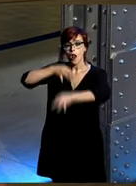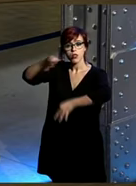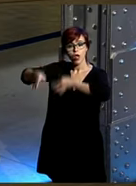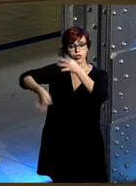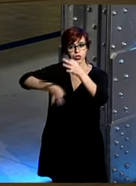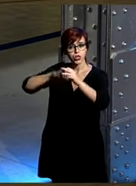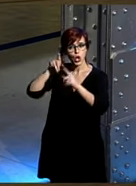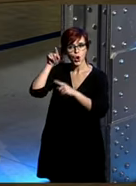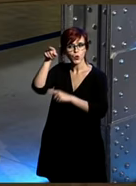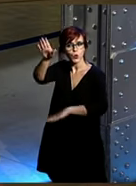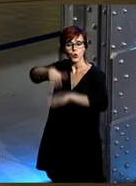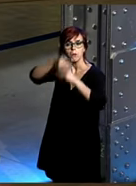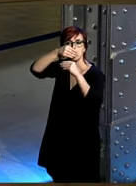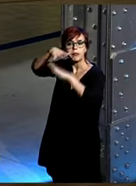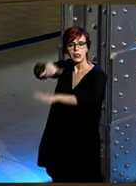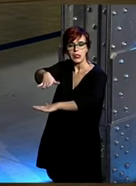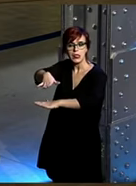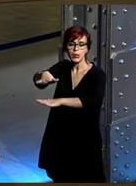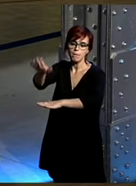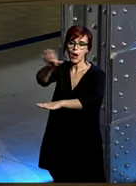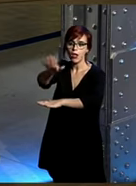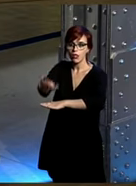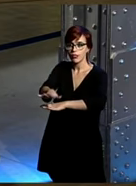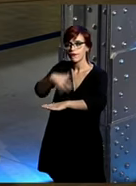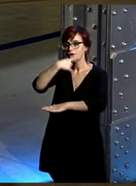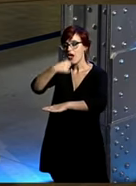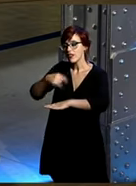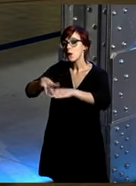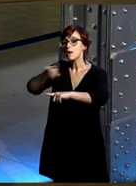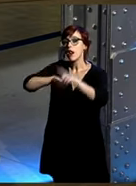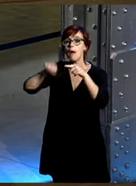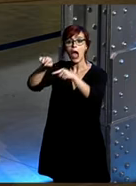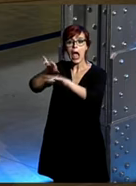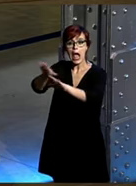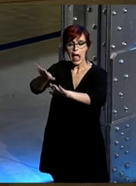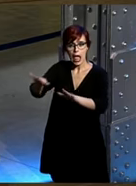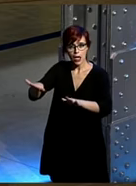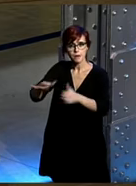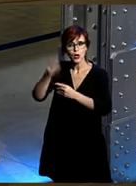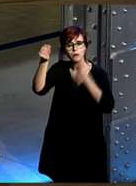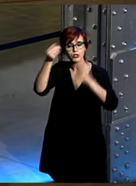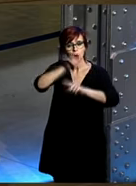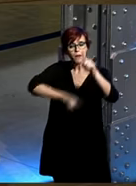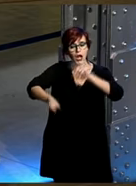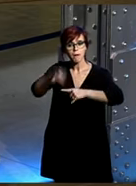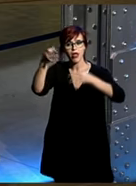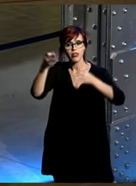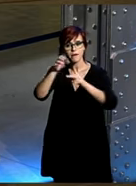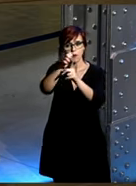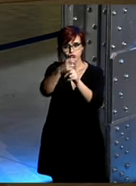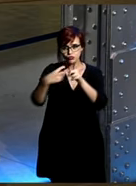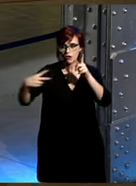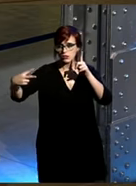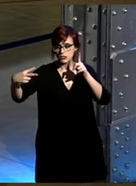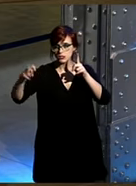organización es una forma fácil de situar el problema. Creo que el problema hay que situarlo desde otro